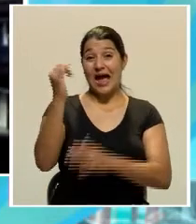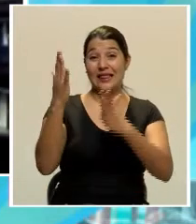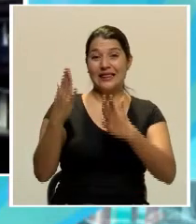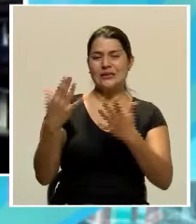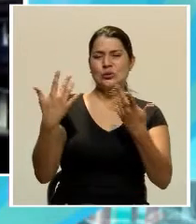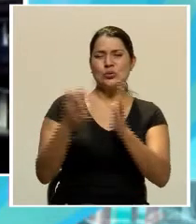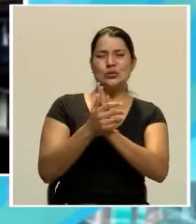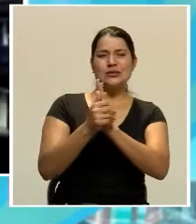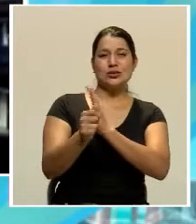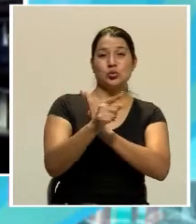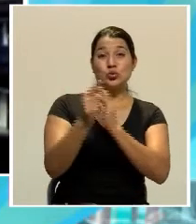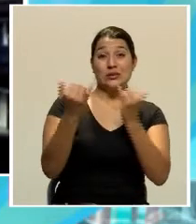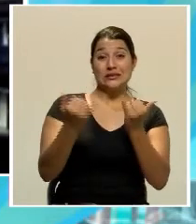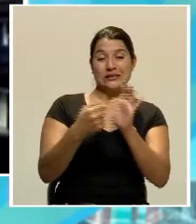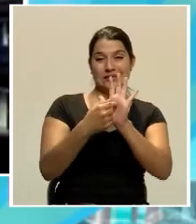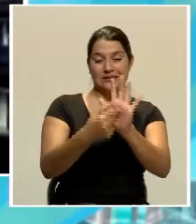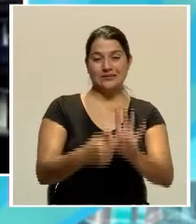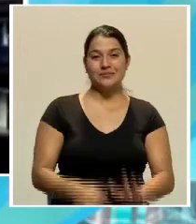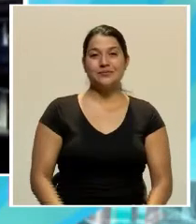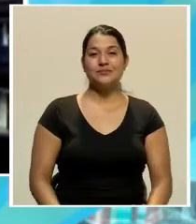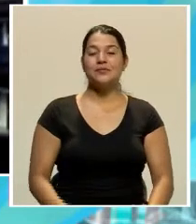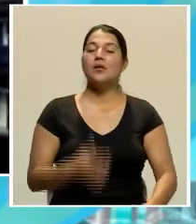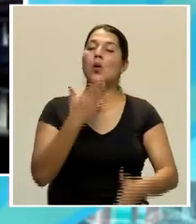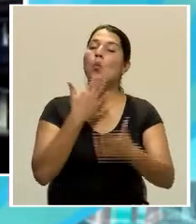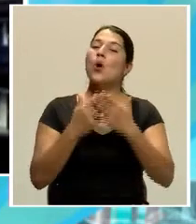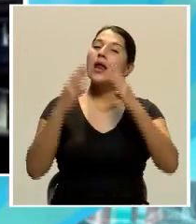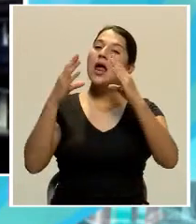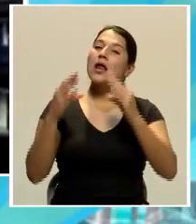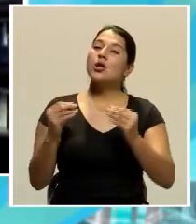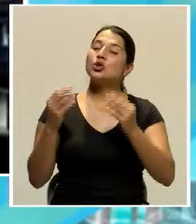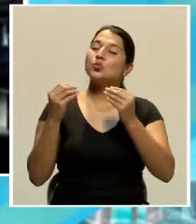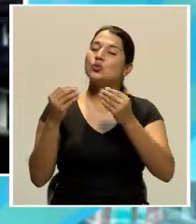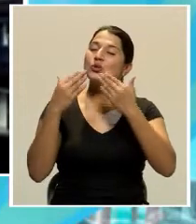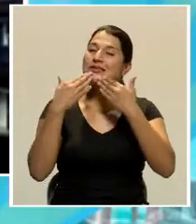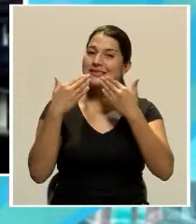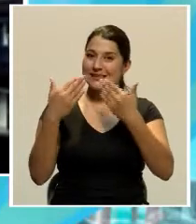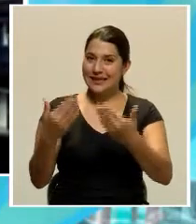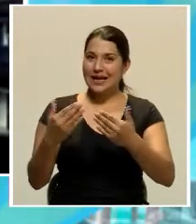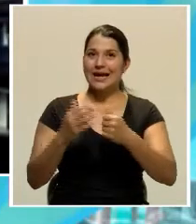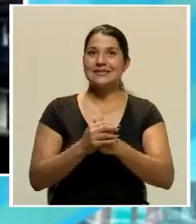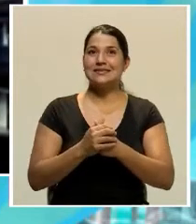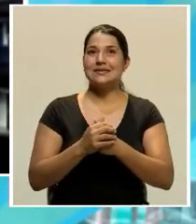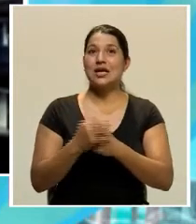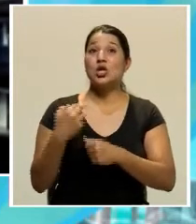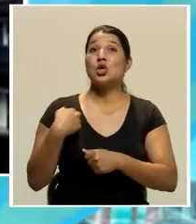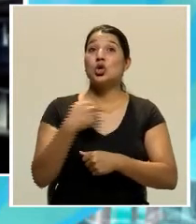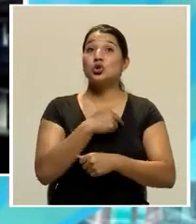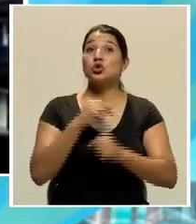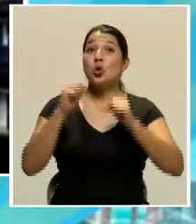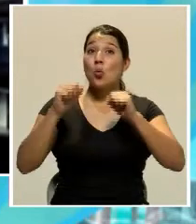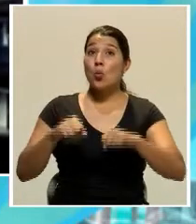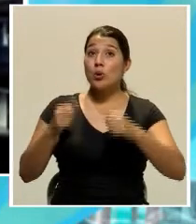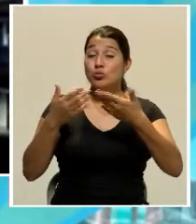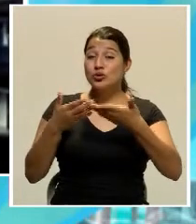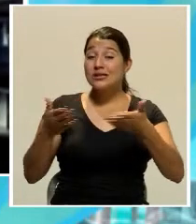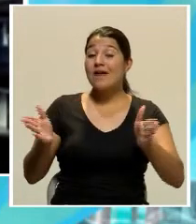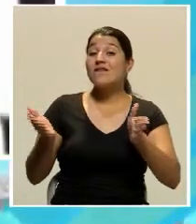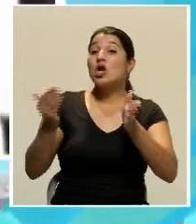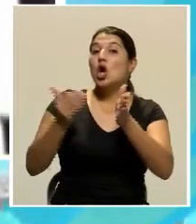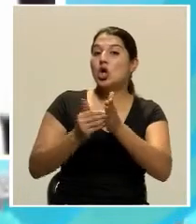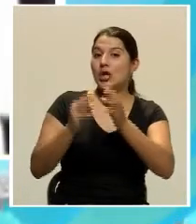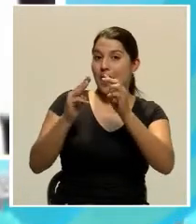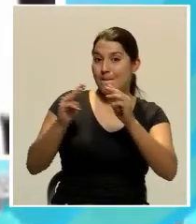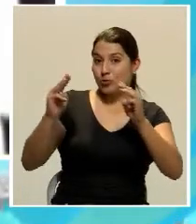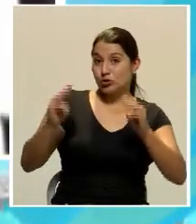estos momentos. Buenas noches, muchas gracias. Reabrimos el museo